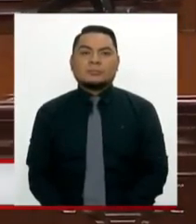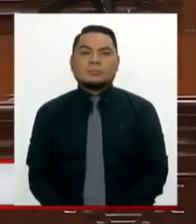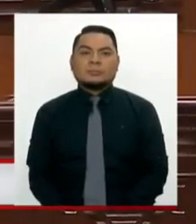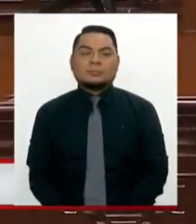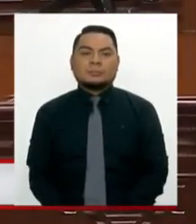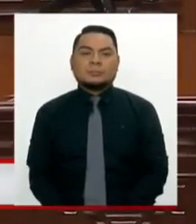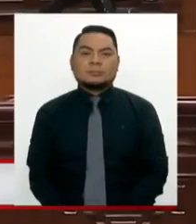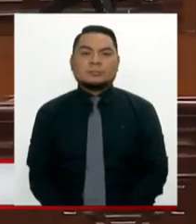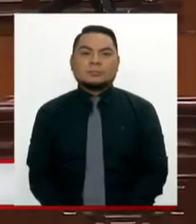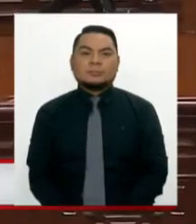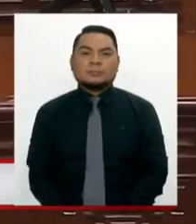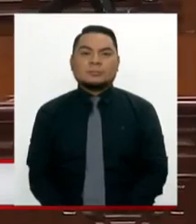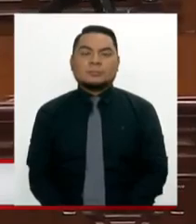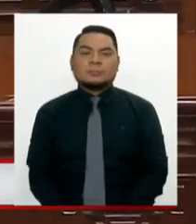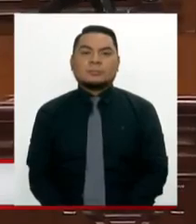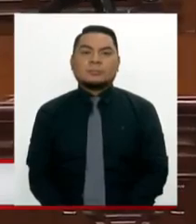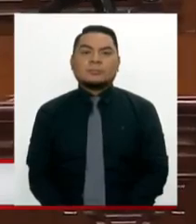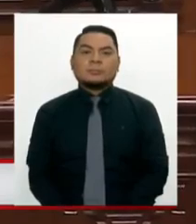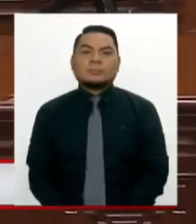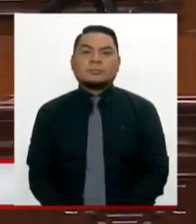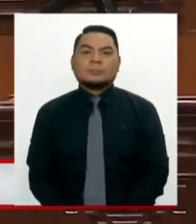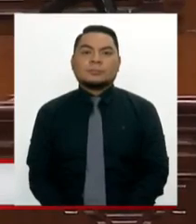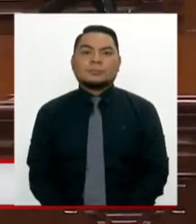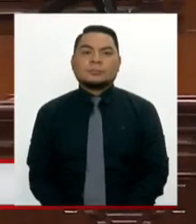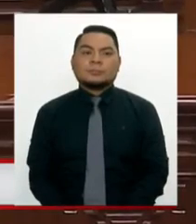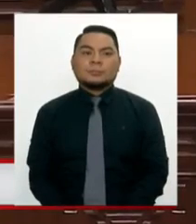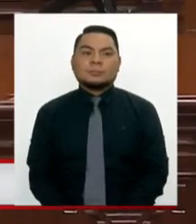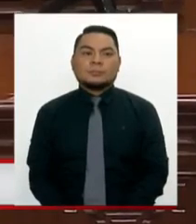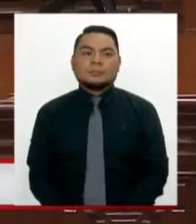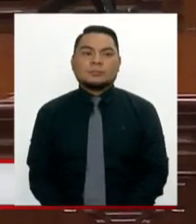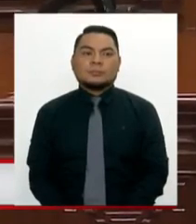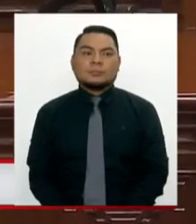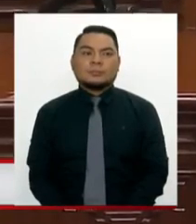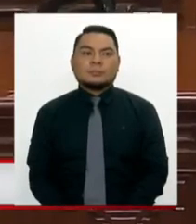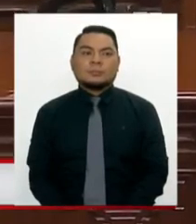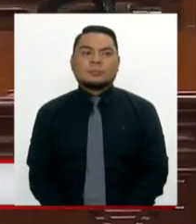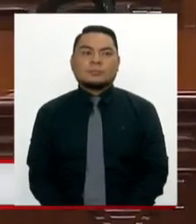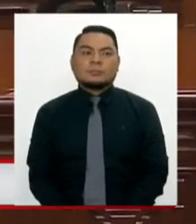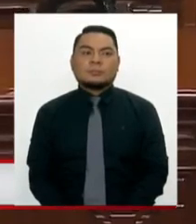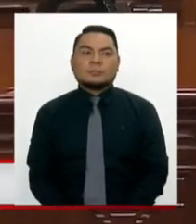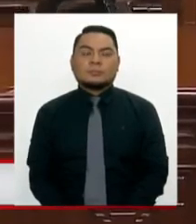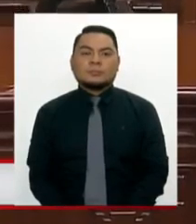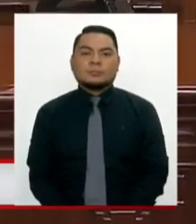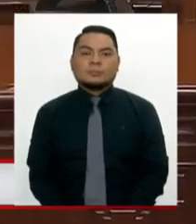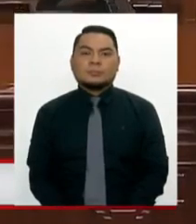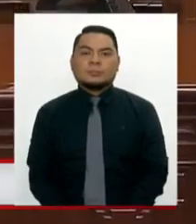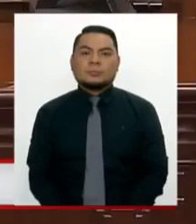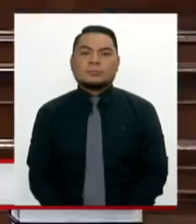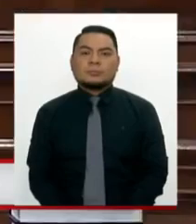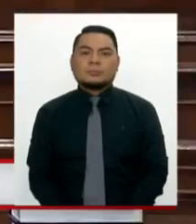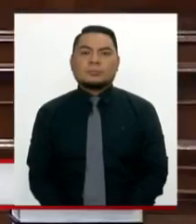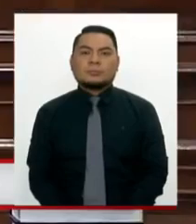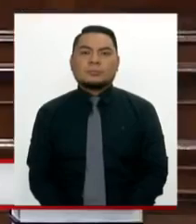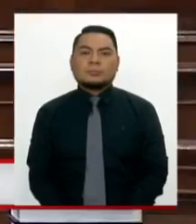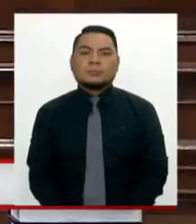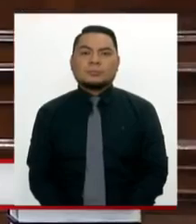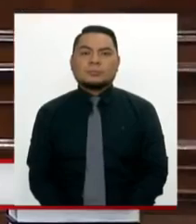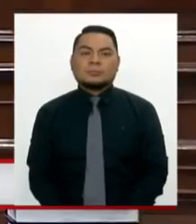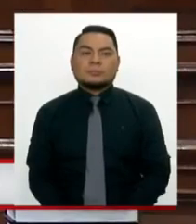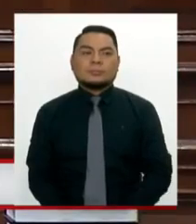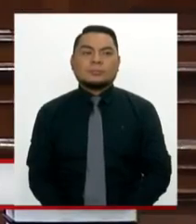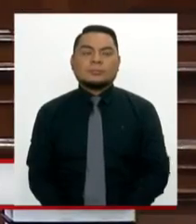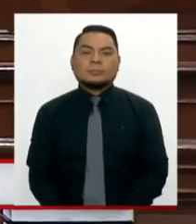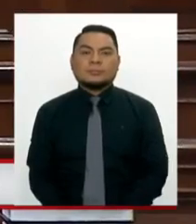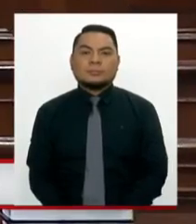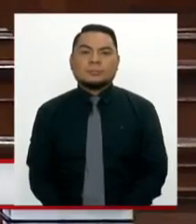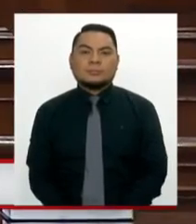con su conducta el normal desarrollo de la sesión y no acata el llamado de atención y las decisiones del presidente en materia de orden, este lo reconviene.